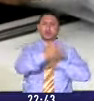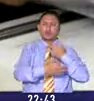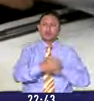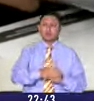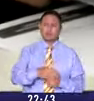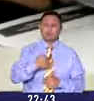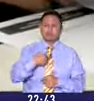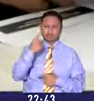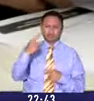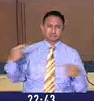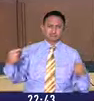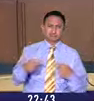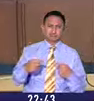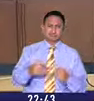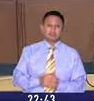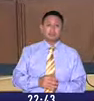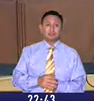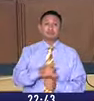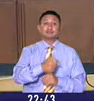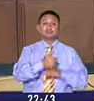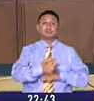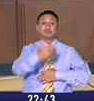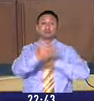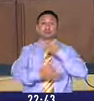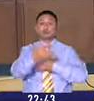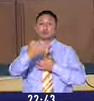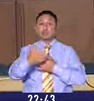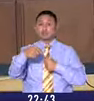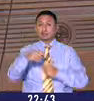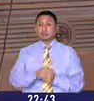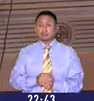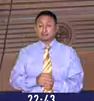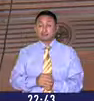Teresa Núquez, la posición de los magistrados podría variar con la nueva ponencia.